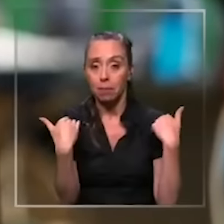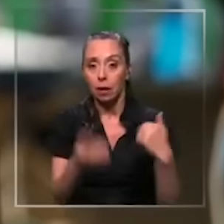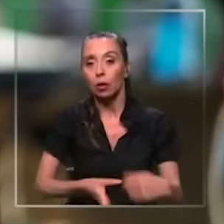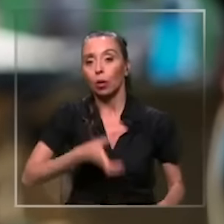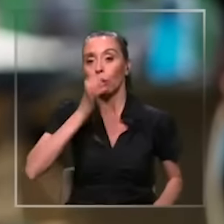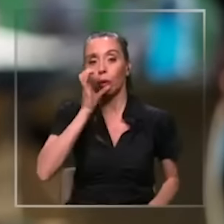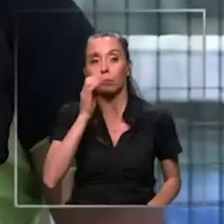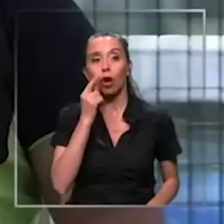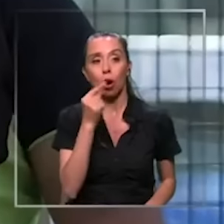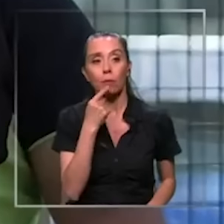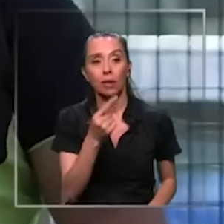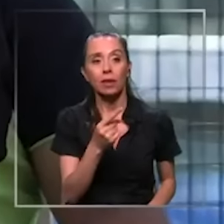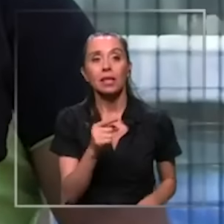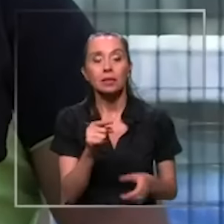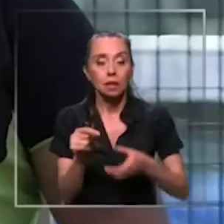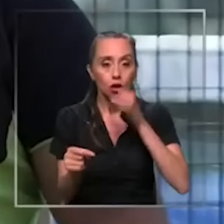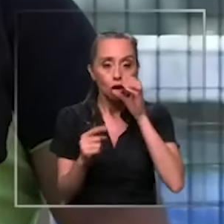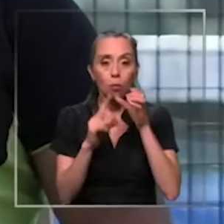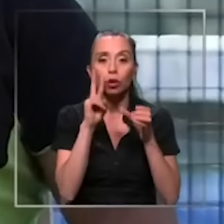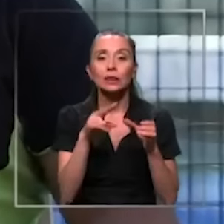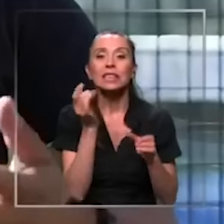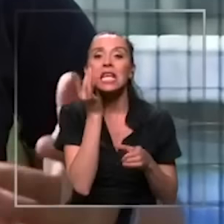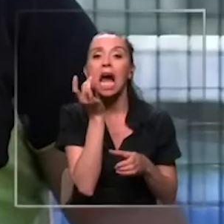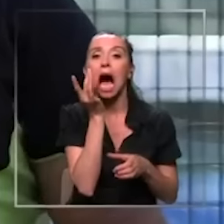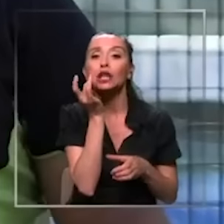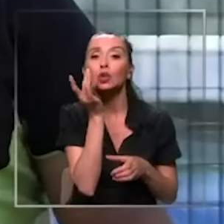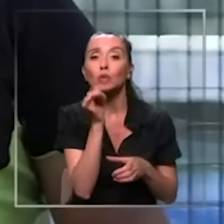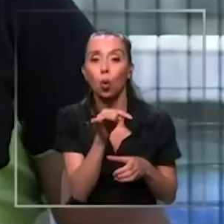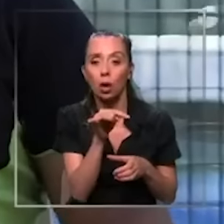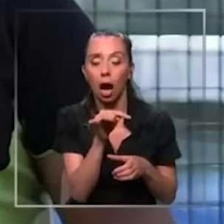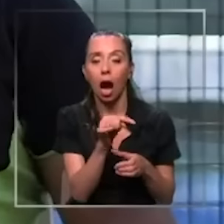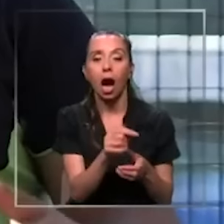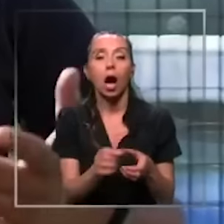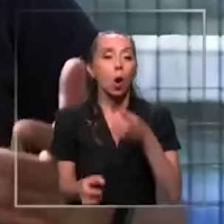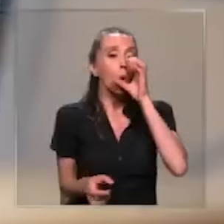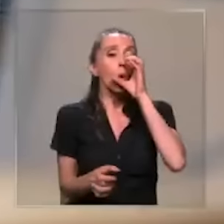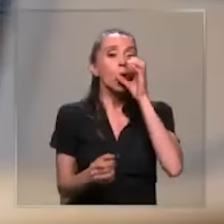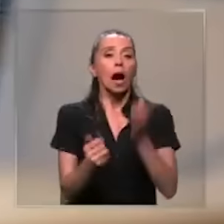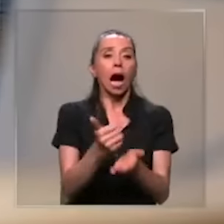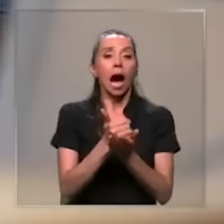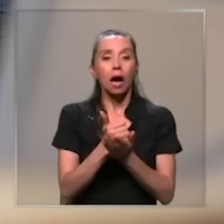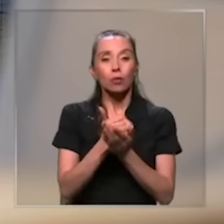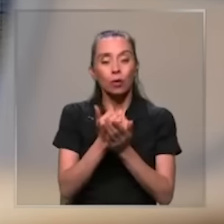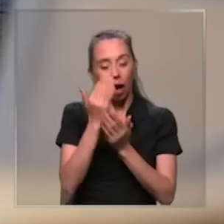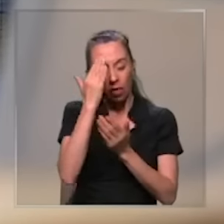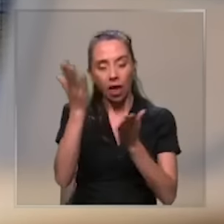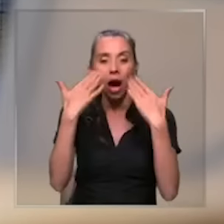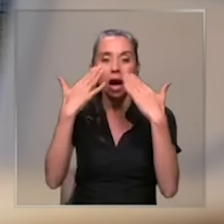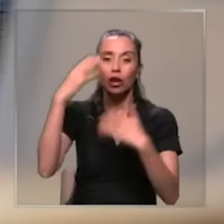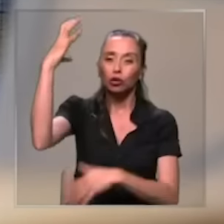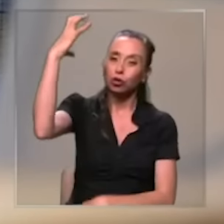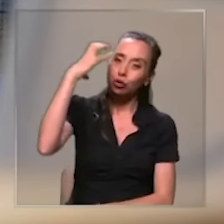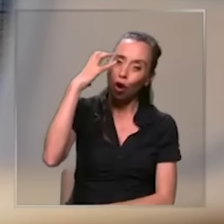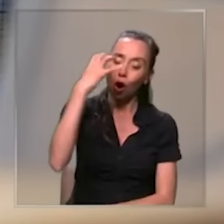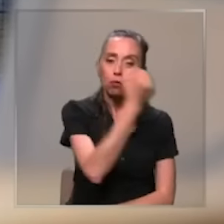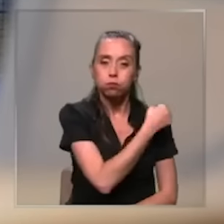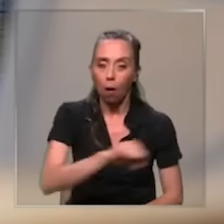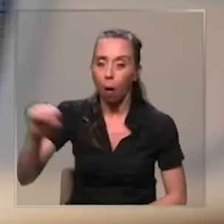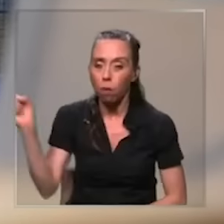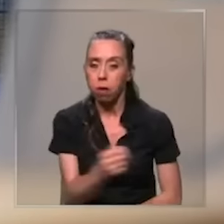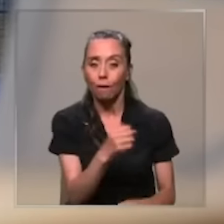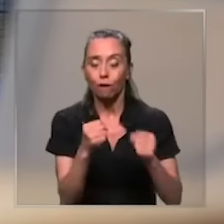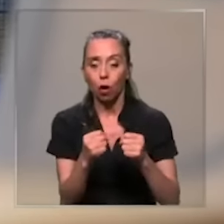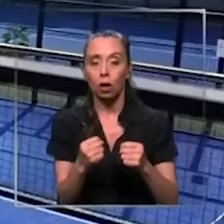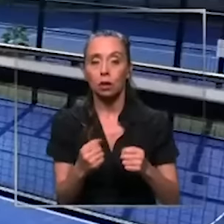las consumo sin azúcar, pero sí son una gran ayuda los días soleados, cuando hay partidos más exigentes.